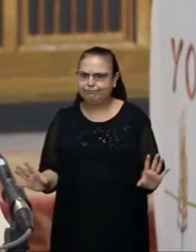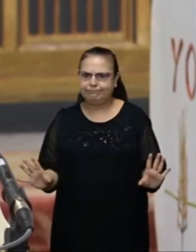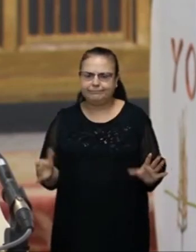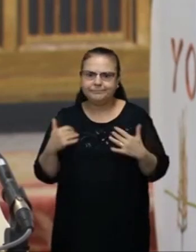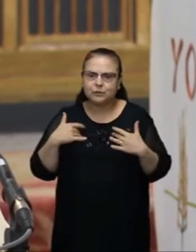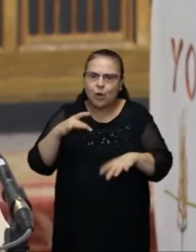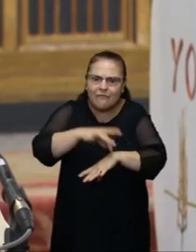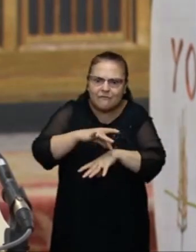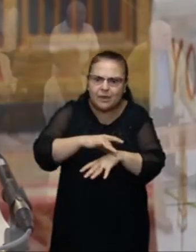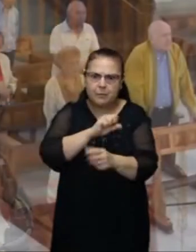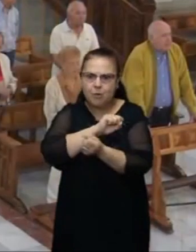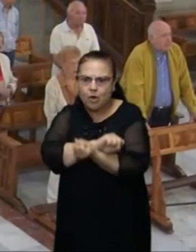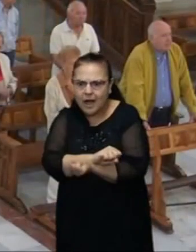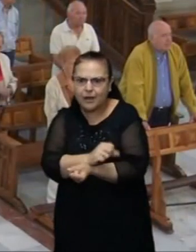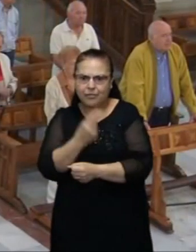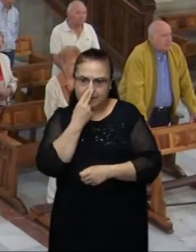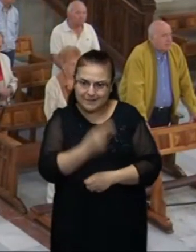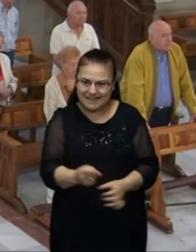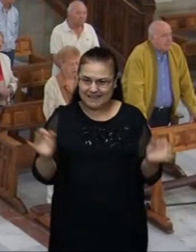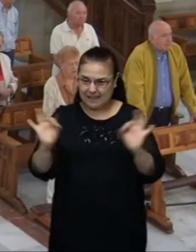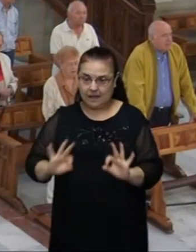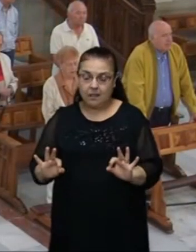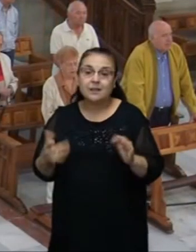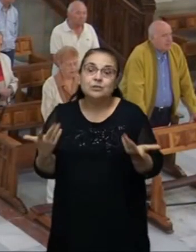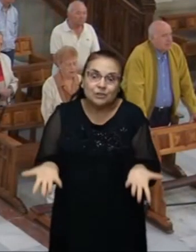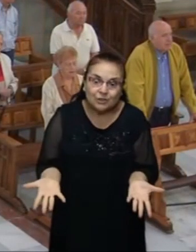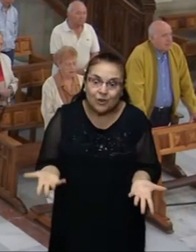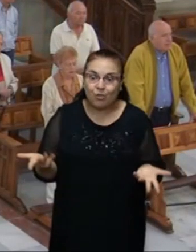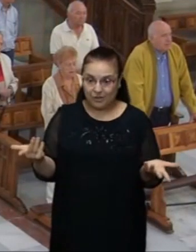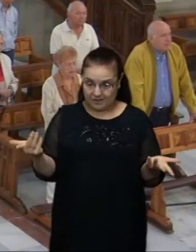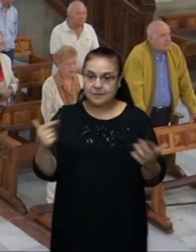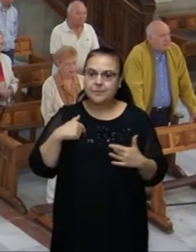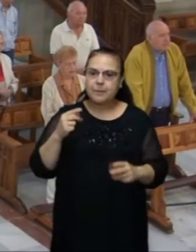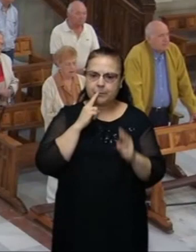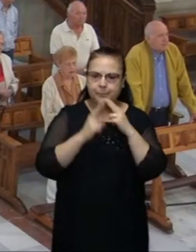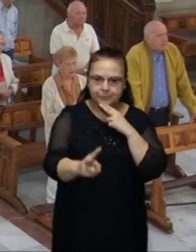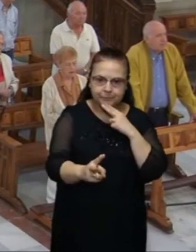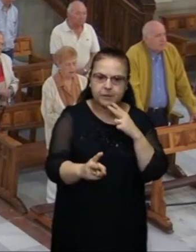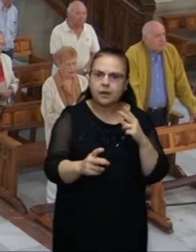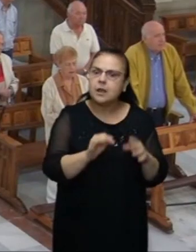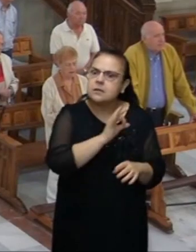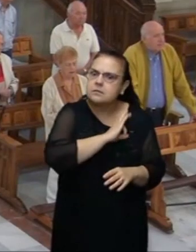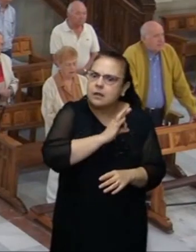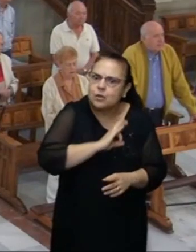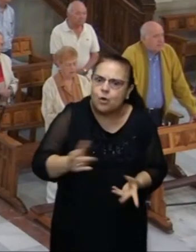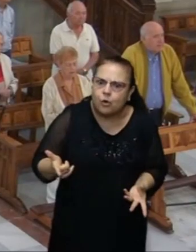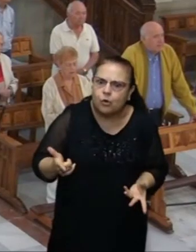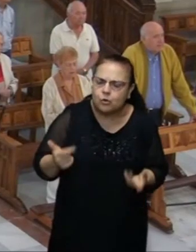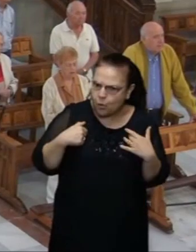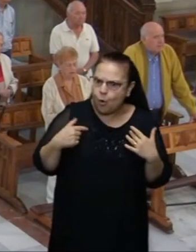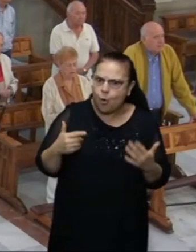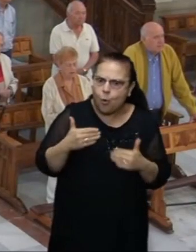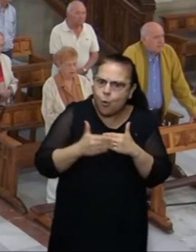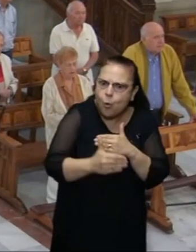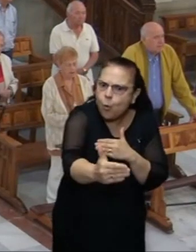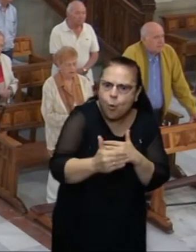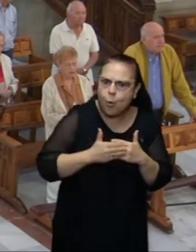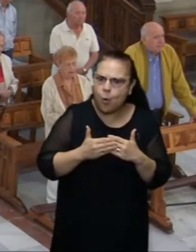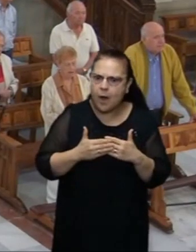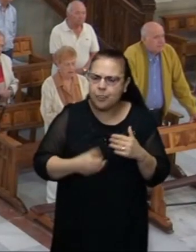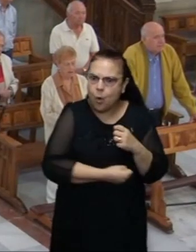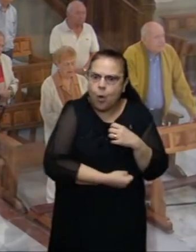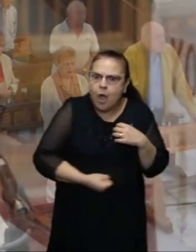cárcel y no me visitasteis. Entonces también estos contestarán: Señor, ¿cuándo te vimos con hambre o con